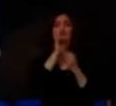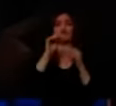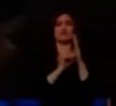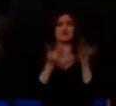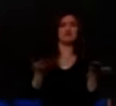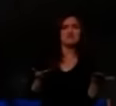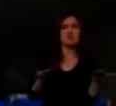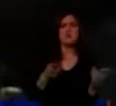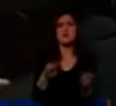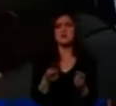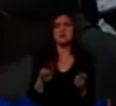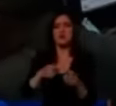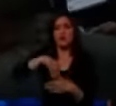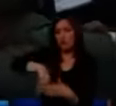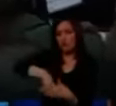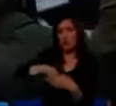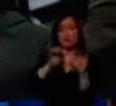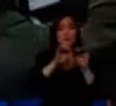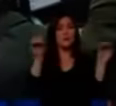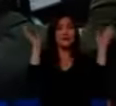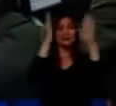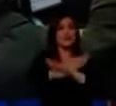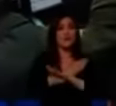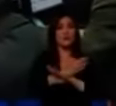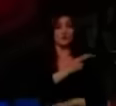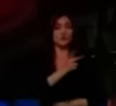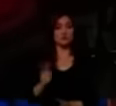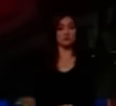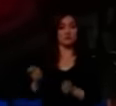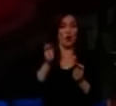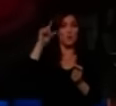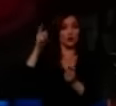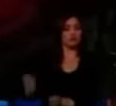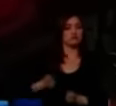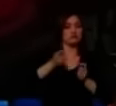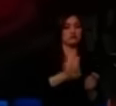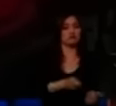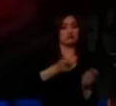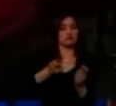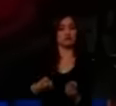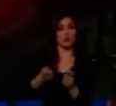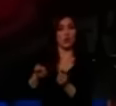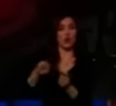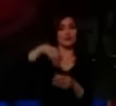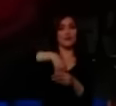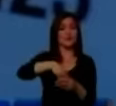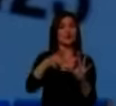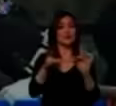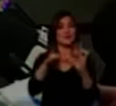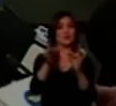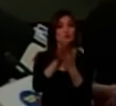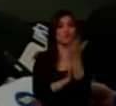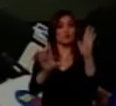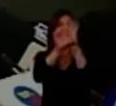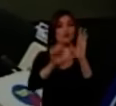reparos por el manejo que se debe dar al fondo para becas que algunas universidades reciben del Estado y que se incluye en el texto de este proyecto de ley. Nada,